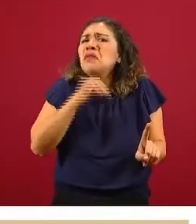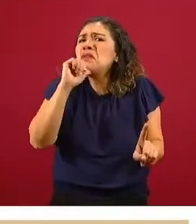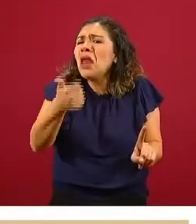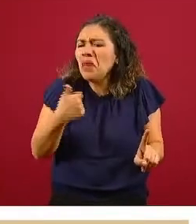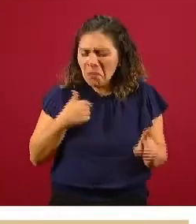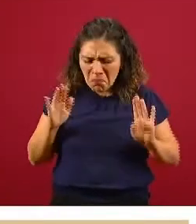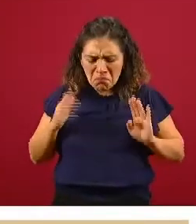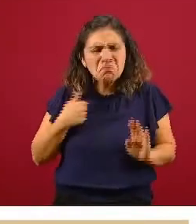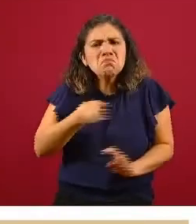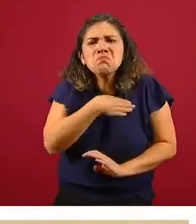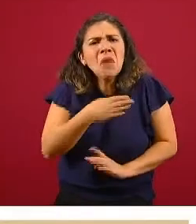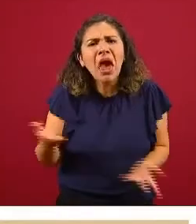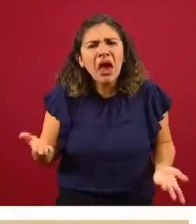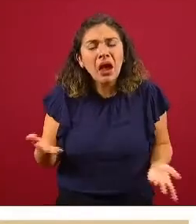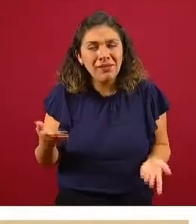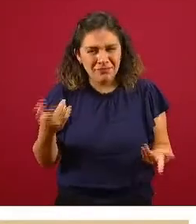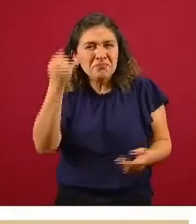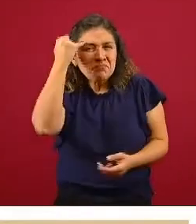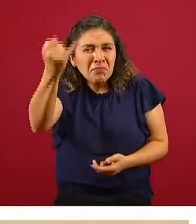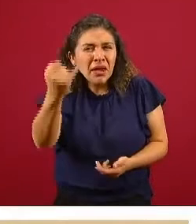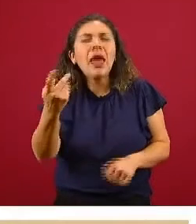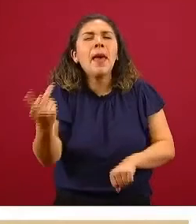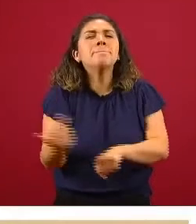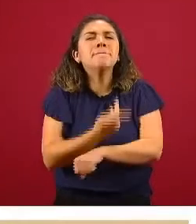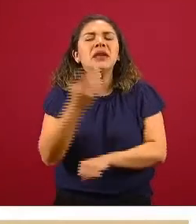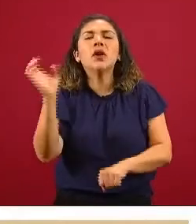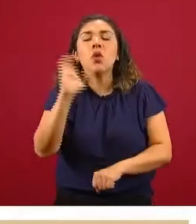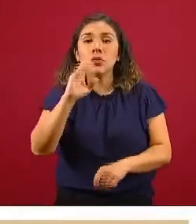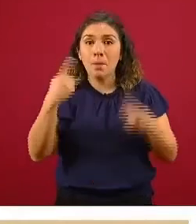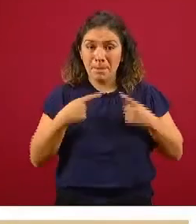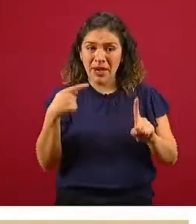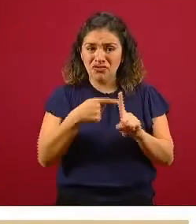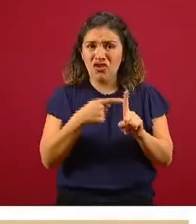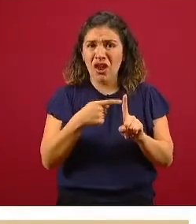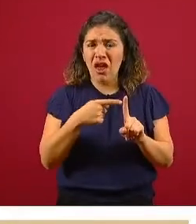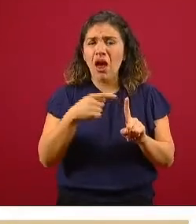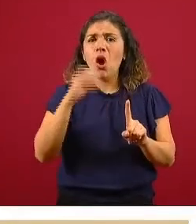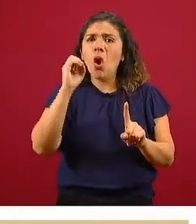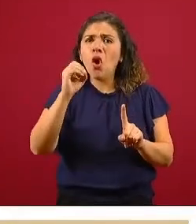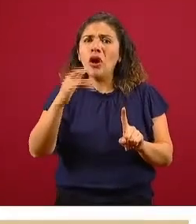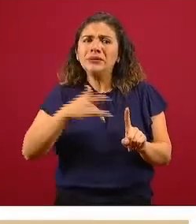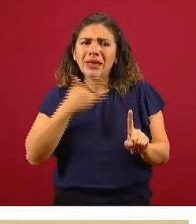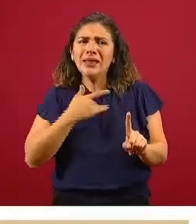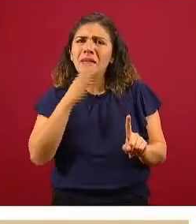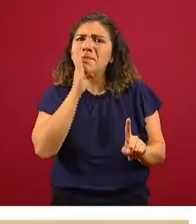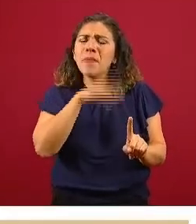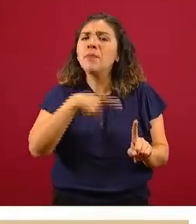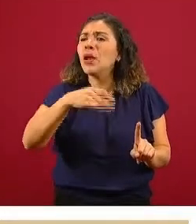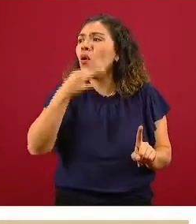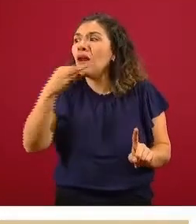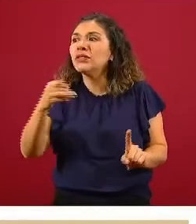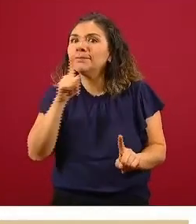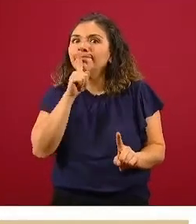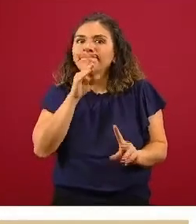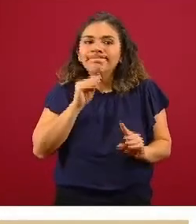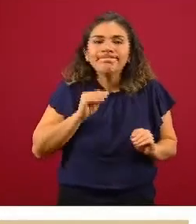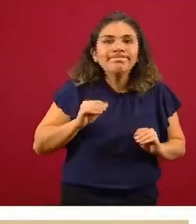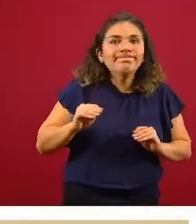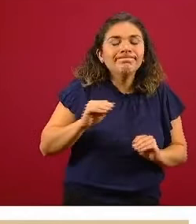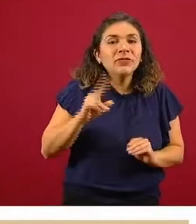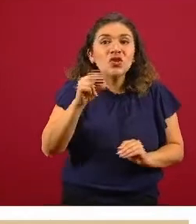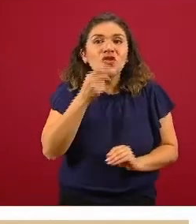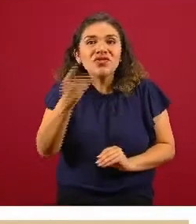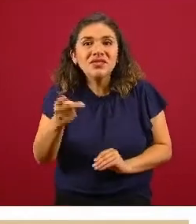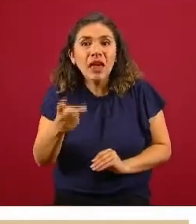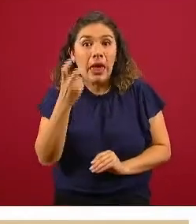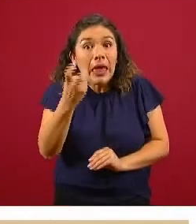que tiene síntomas. Entonces imagínense qué pasa cuando el paciente o el personal tiene síntomas y no avisa.